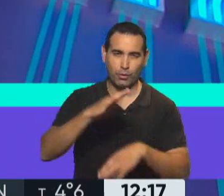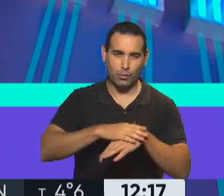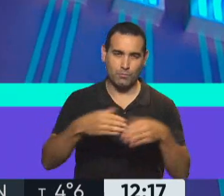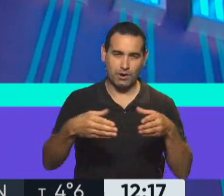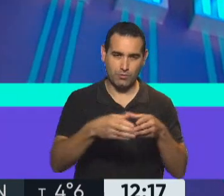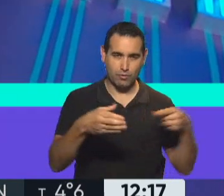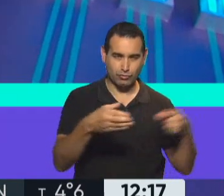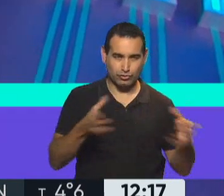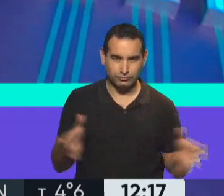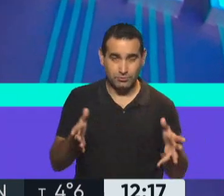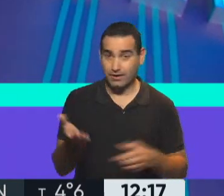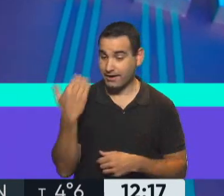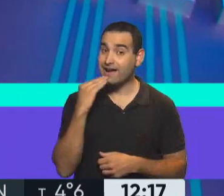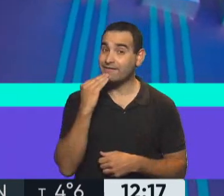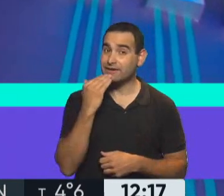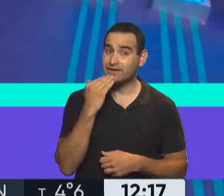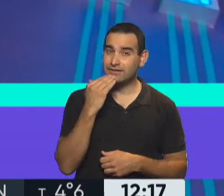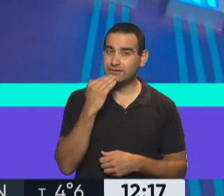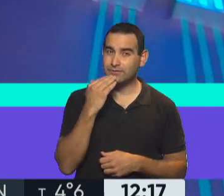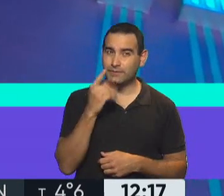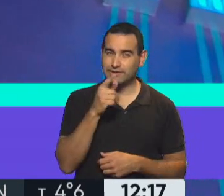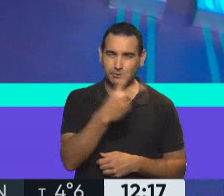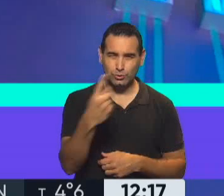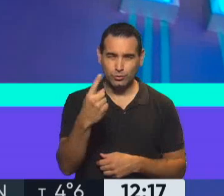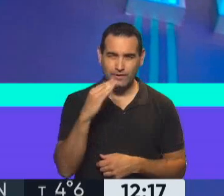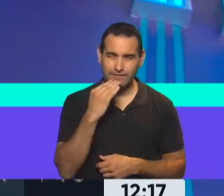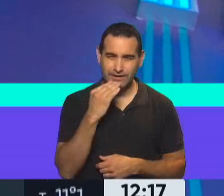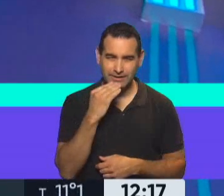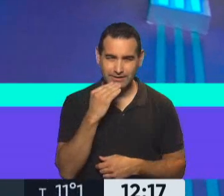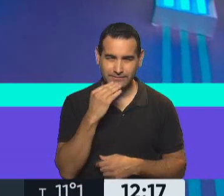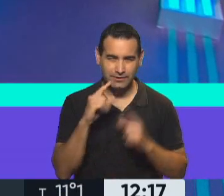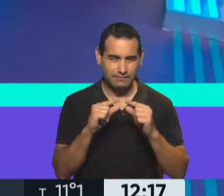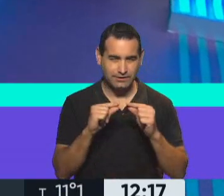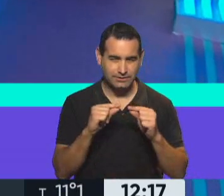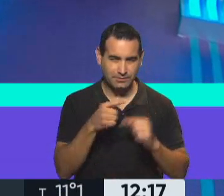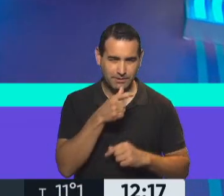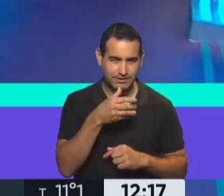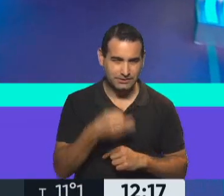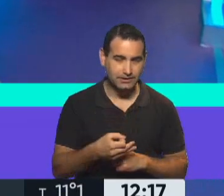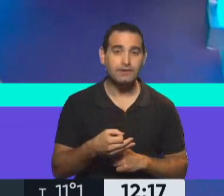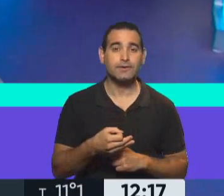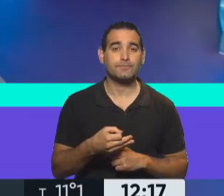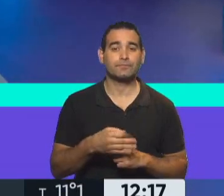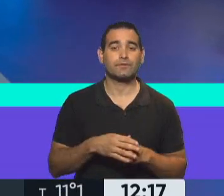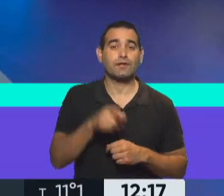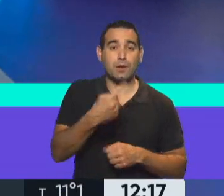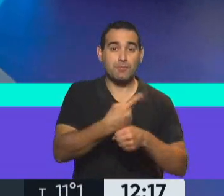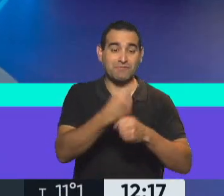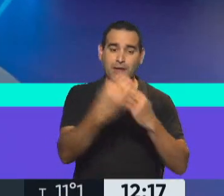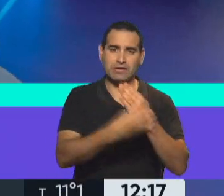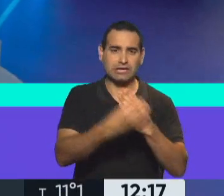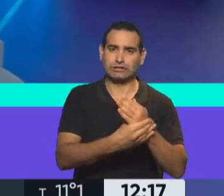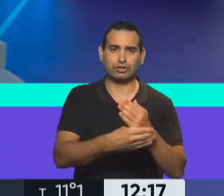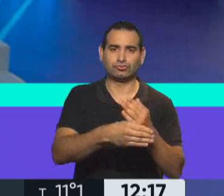abril de este año sí creo que fue si no me equivoco el 21 abril la fecha lo de menos pero tuvo que reemplazar a su primer ministro